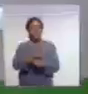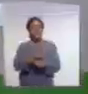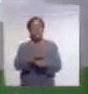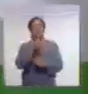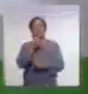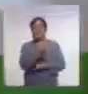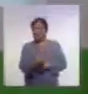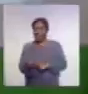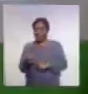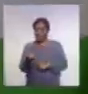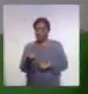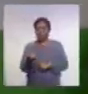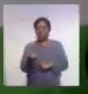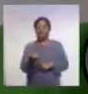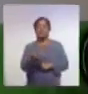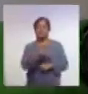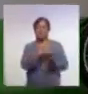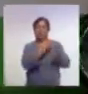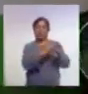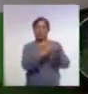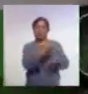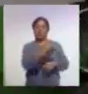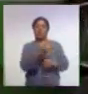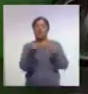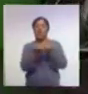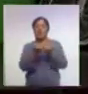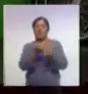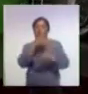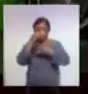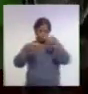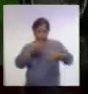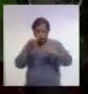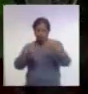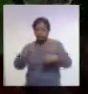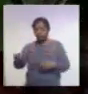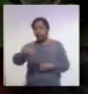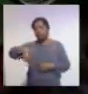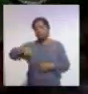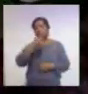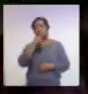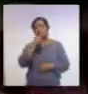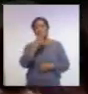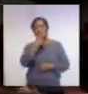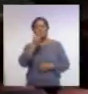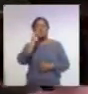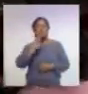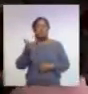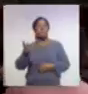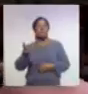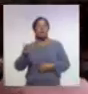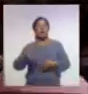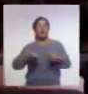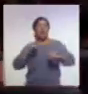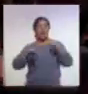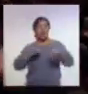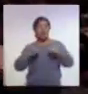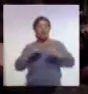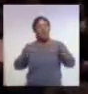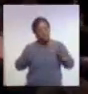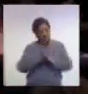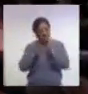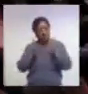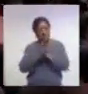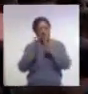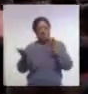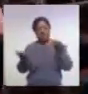de personas, el cual se realizó para promover la participación de niñas, niños y adolescentes de diferentes municipios de la entidad en